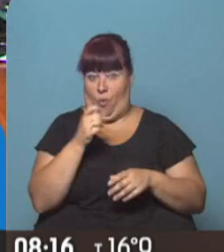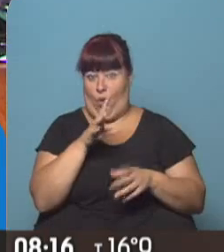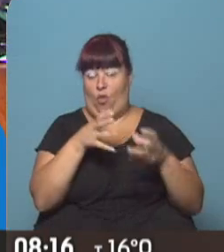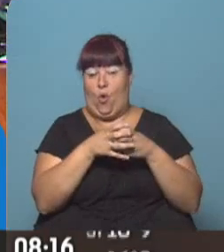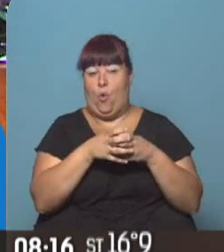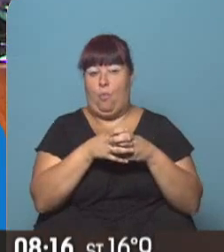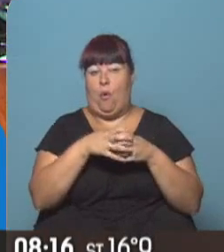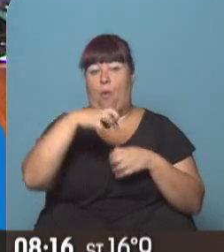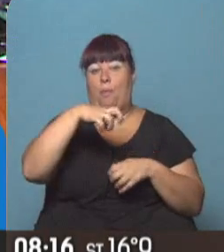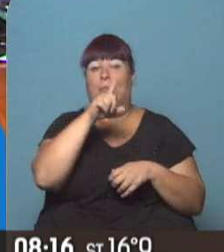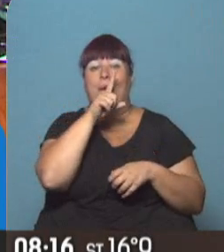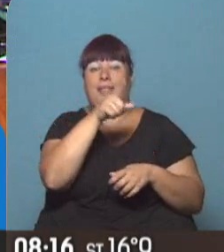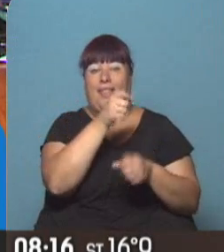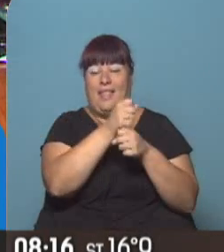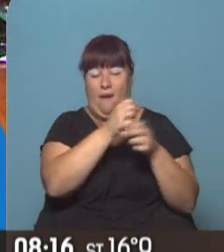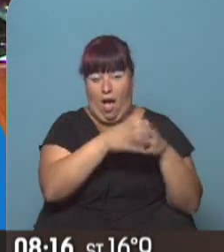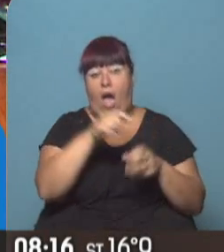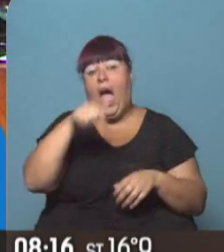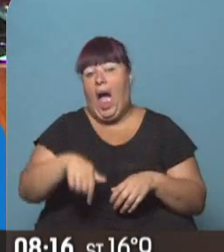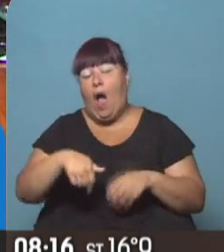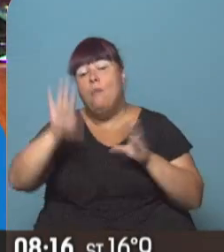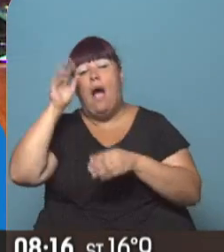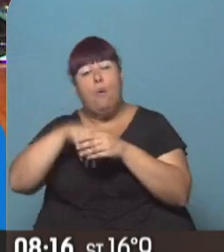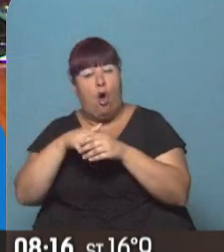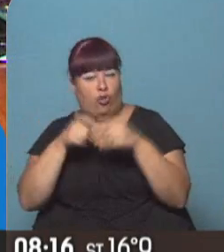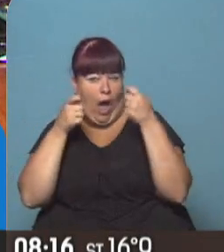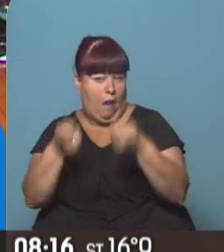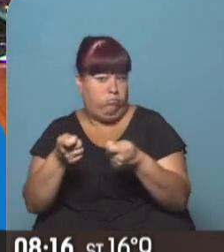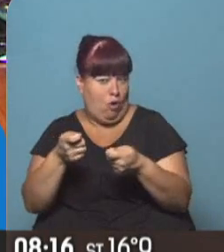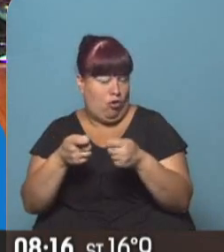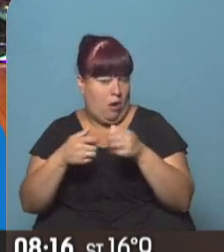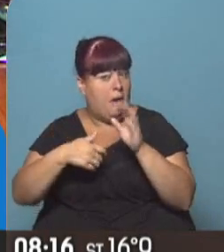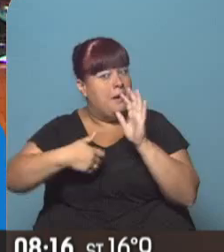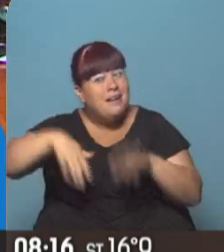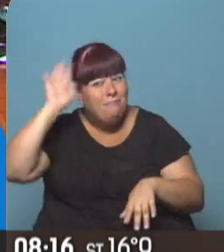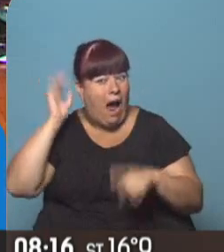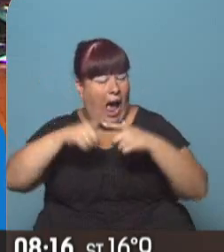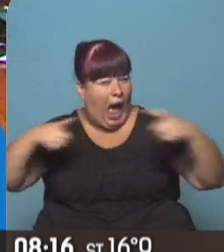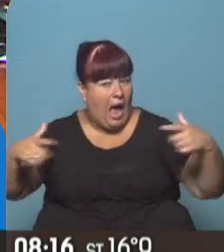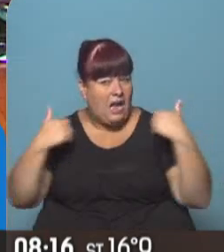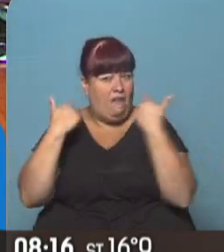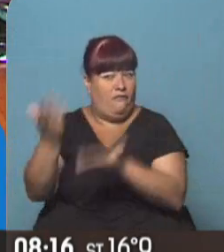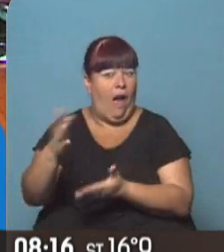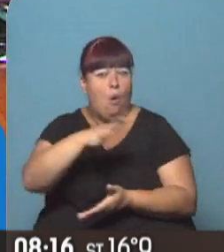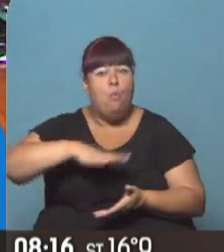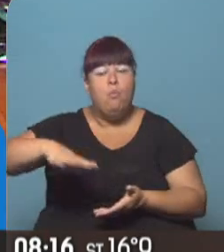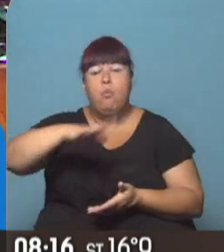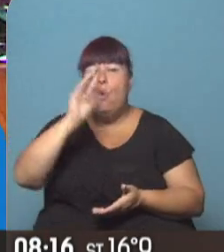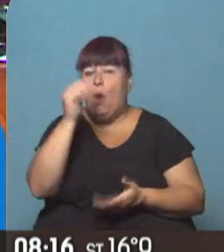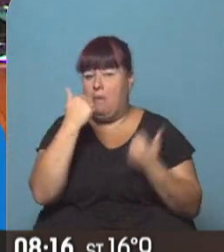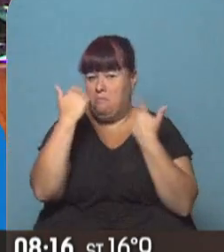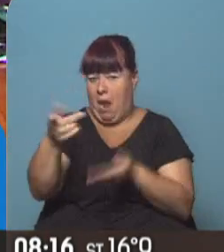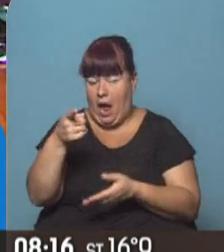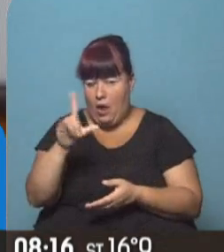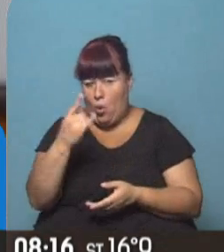del Partido de los Trabajadores y hoy en intención de voto lo está acompañando una porción mucho más amplia del pueblo